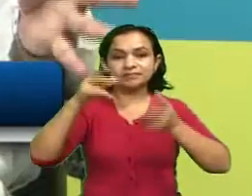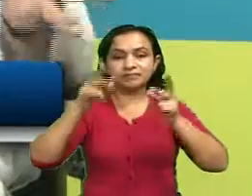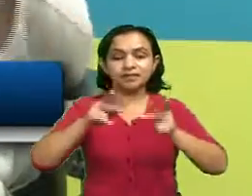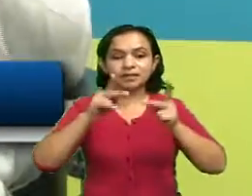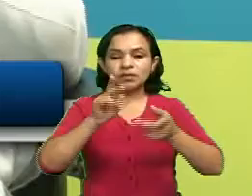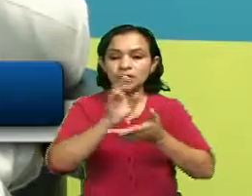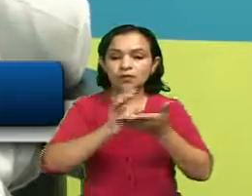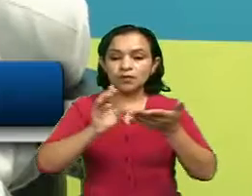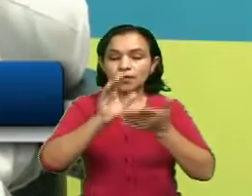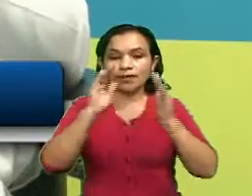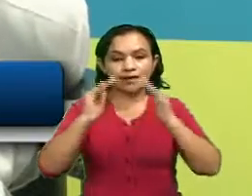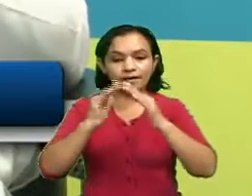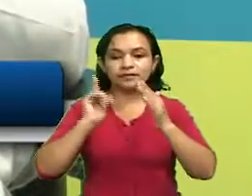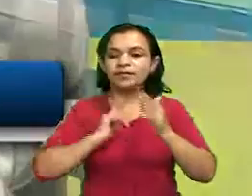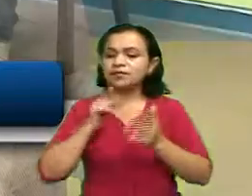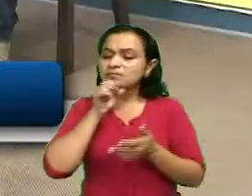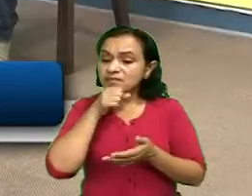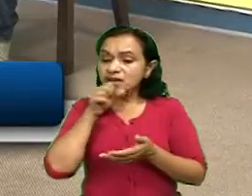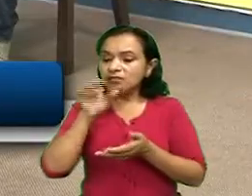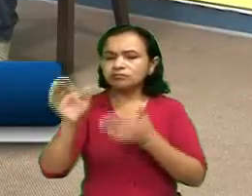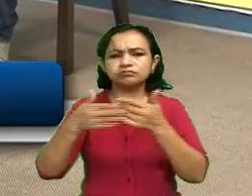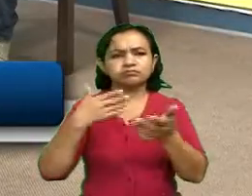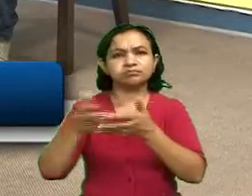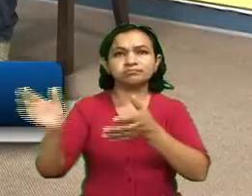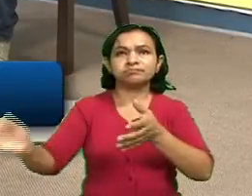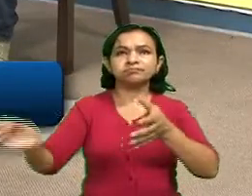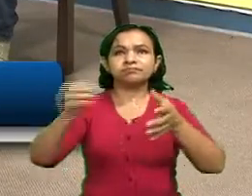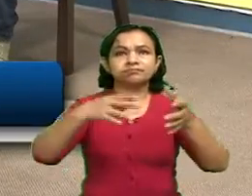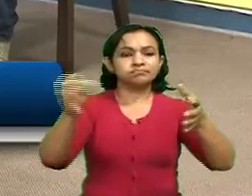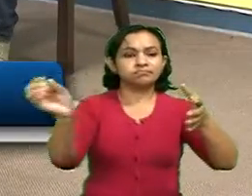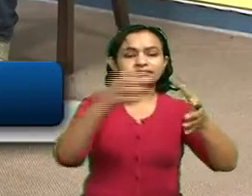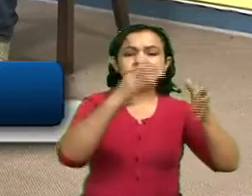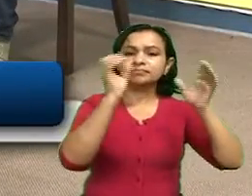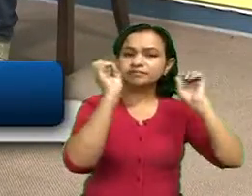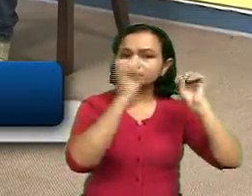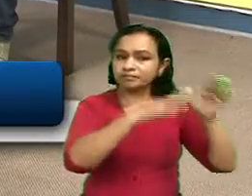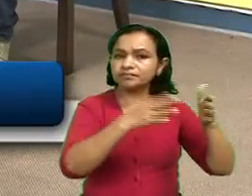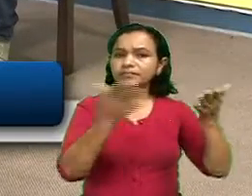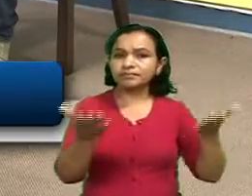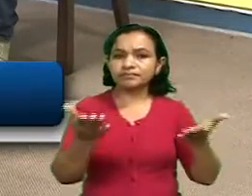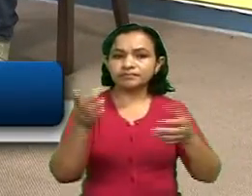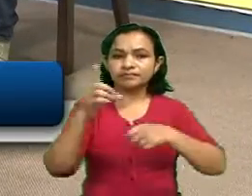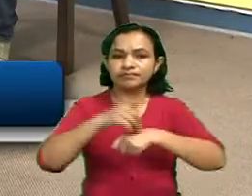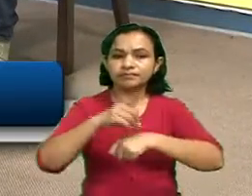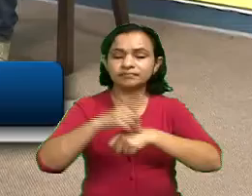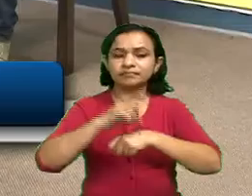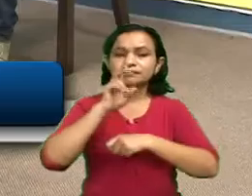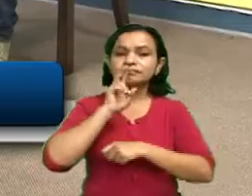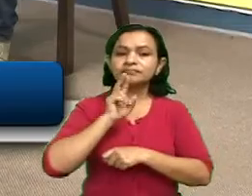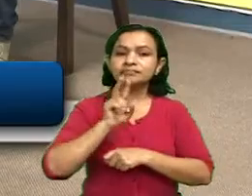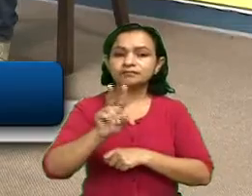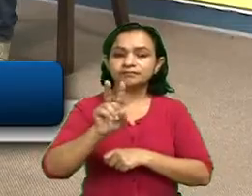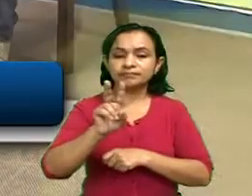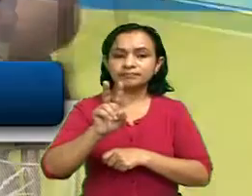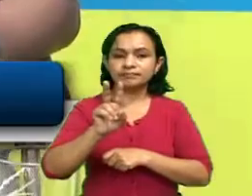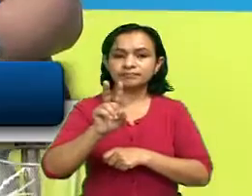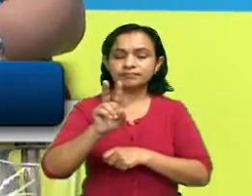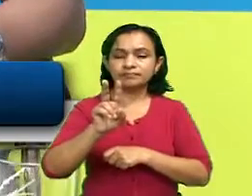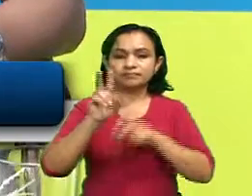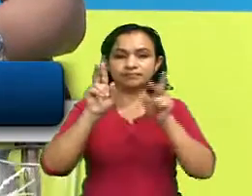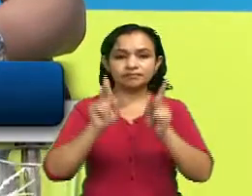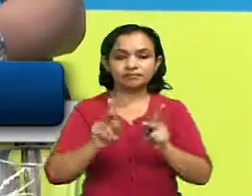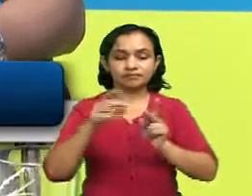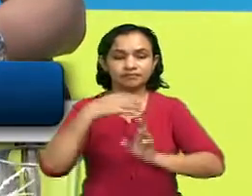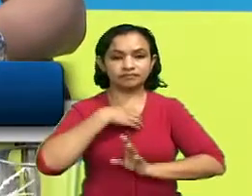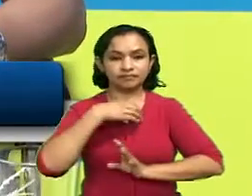el colegio o en la casa existen y que son depósitos de doctor, yo he mirado en el transcurso cuando usted sabe